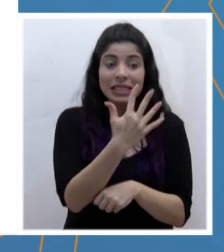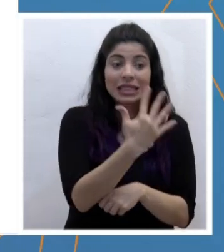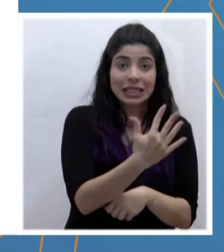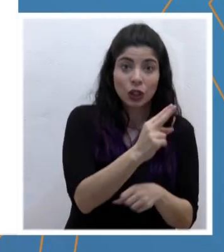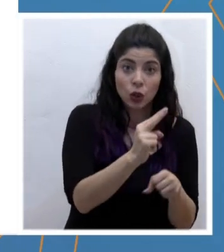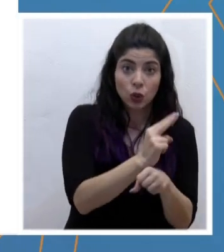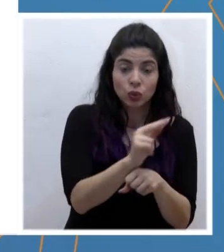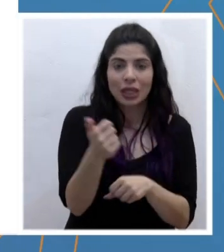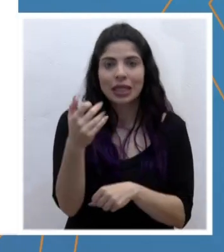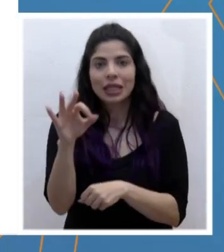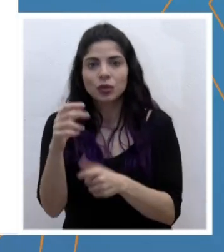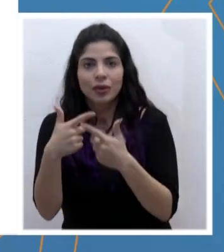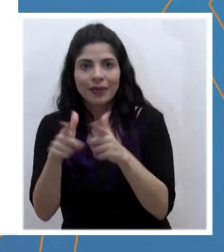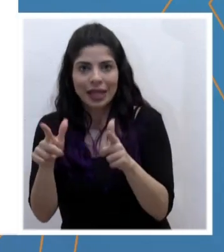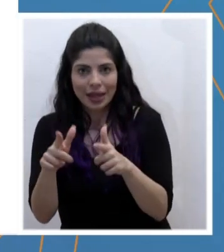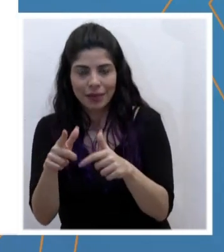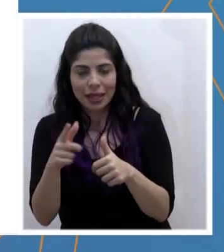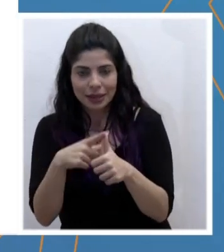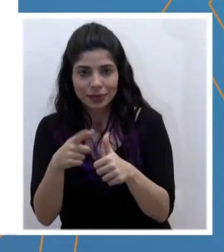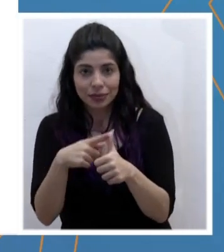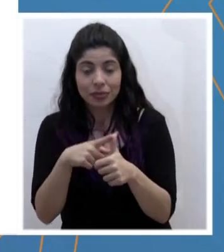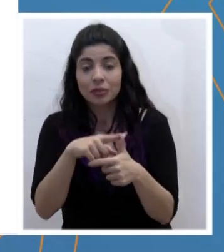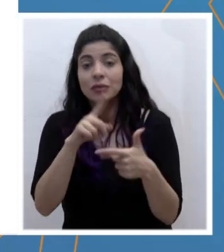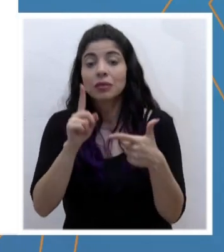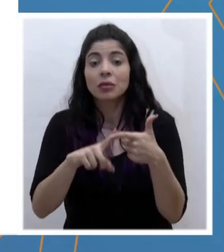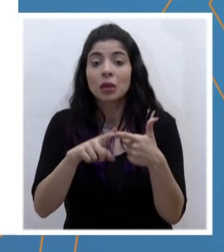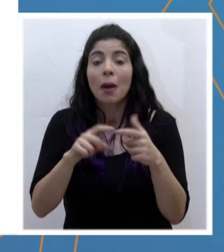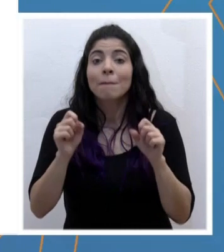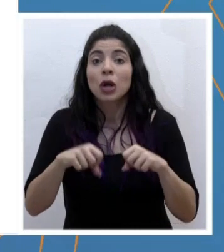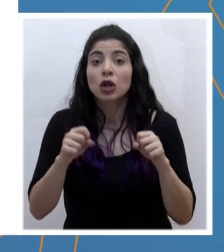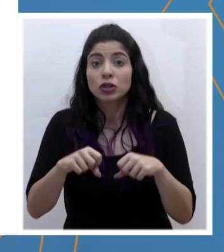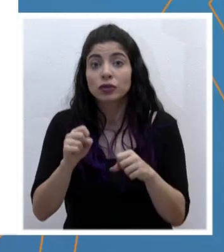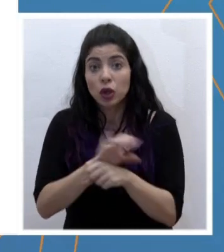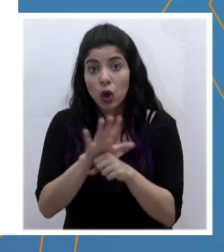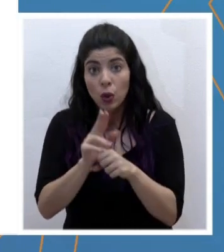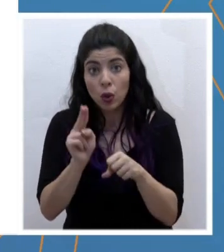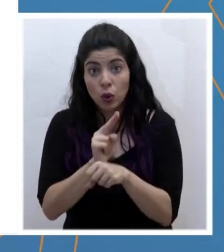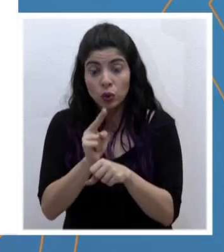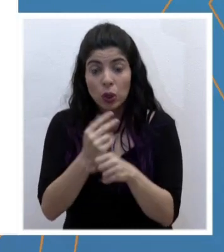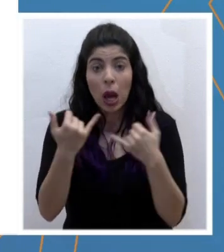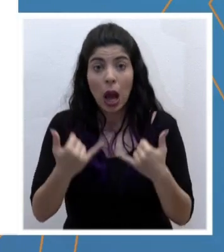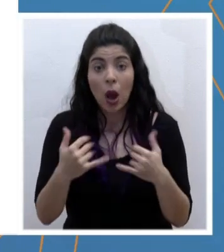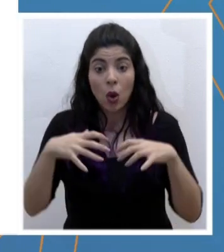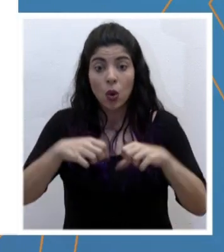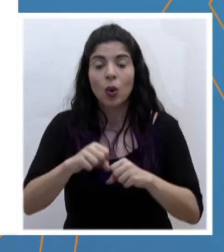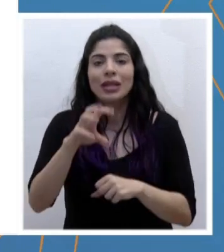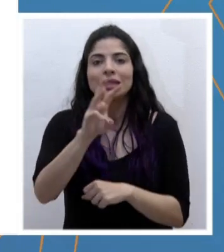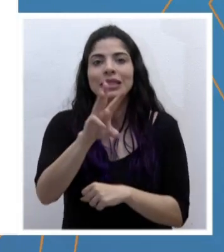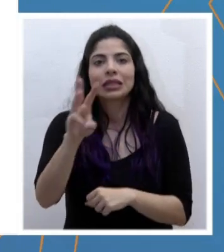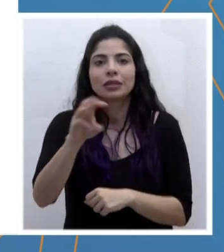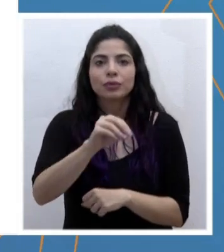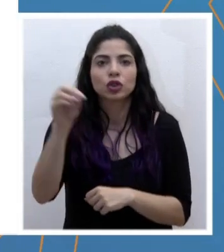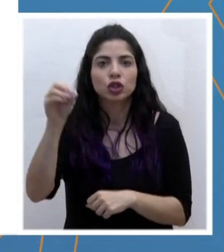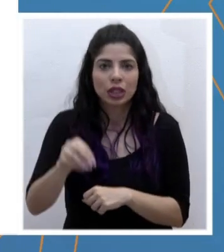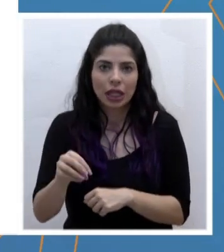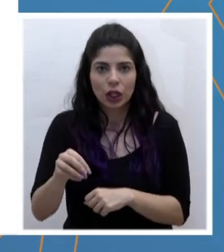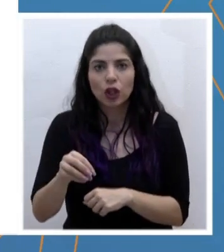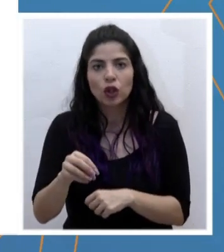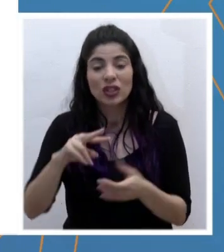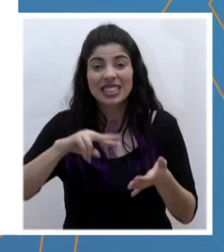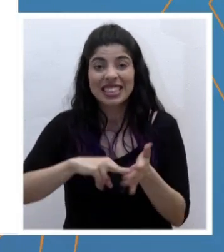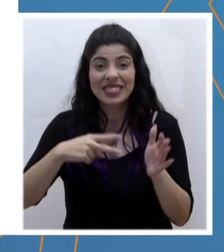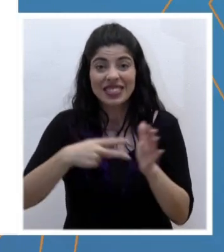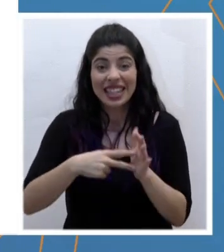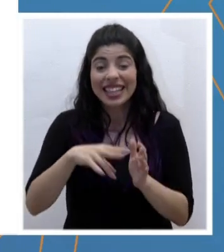ocupadas y 19 libres. De las camas potencial COVID-19, en este caso la ocupación es del 66%. Es